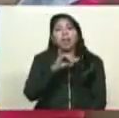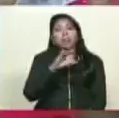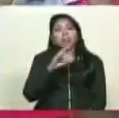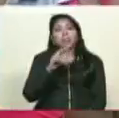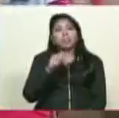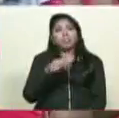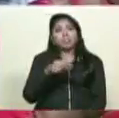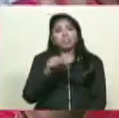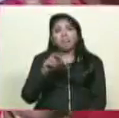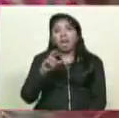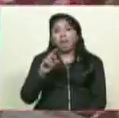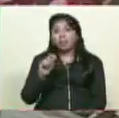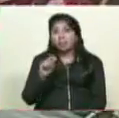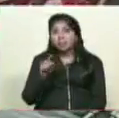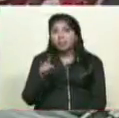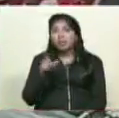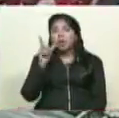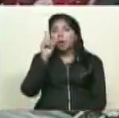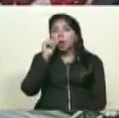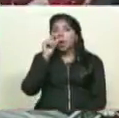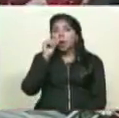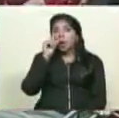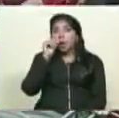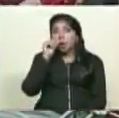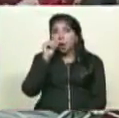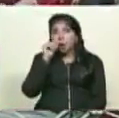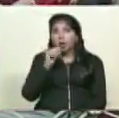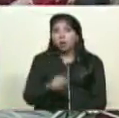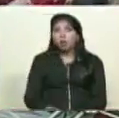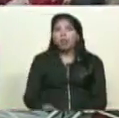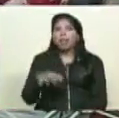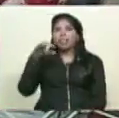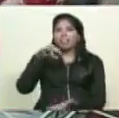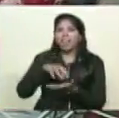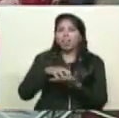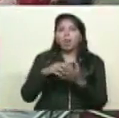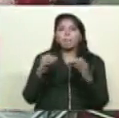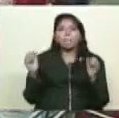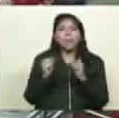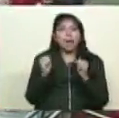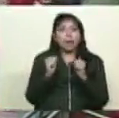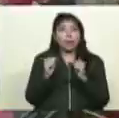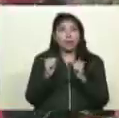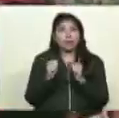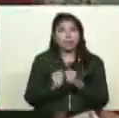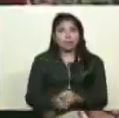del Consejo Productivo de Laboratorios Valmor del Estado Mérida.